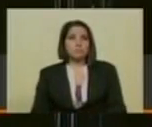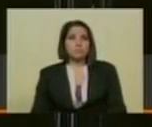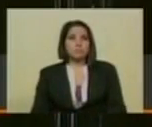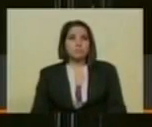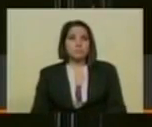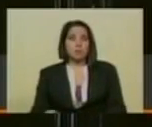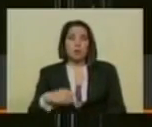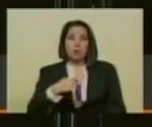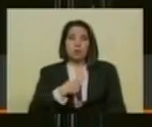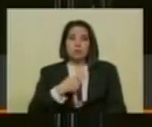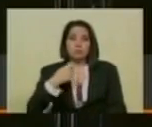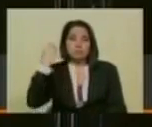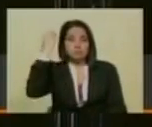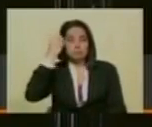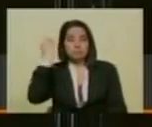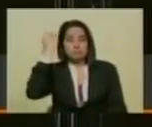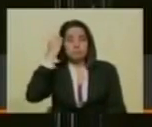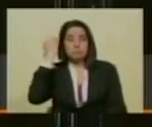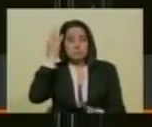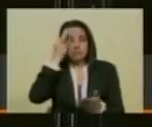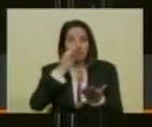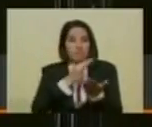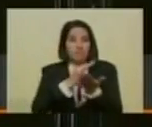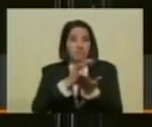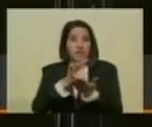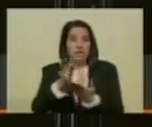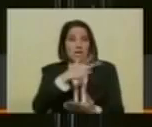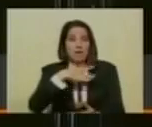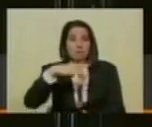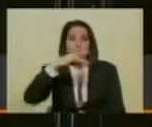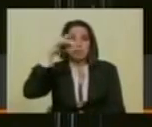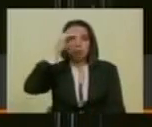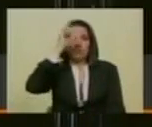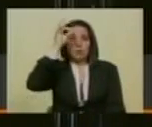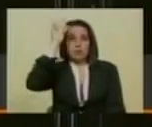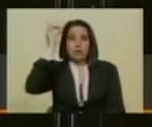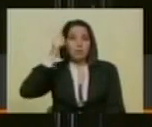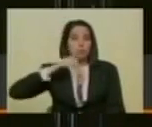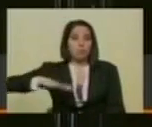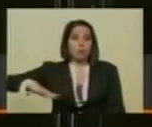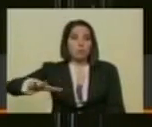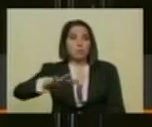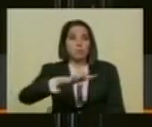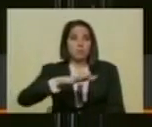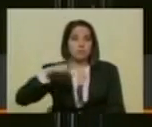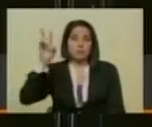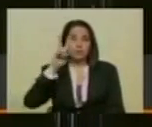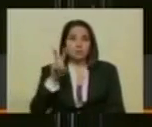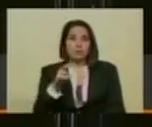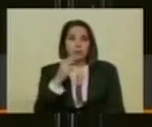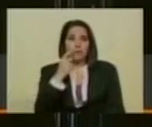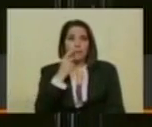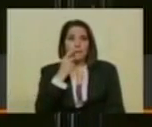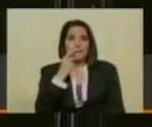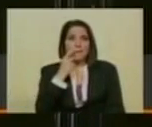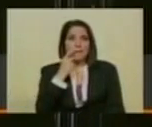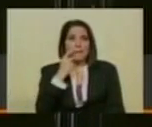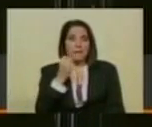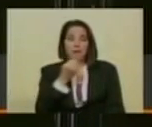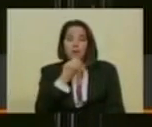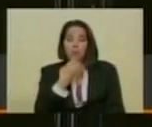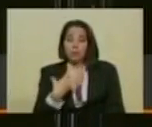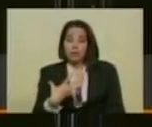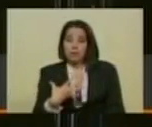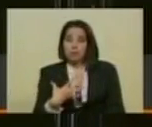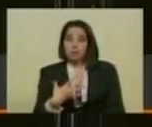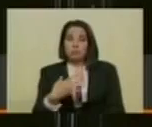Soy un hombre profundamente creyente en la espiritualidad profunda del pueblo venezolano, en la belleza del